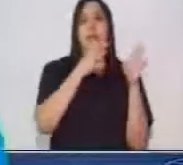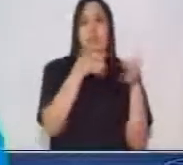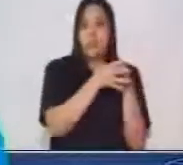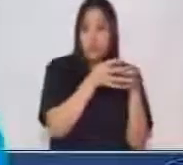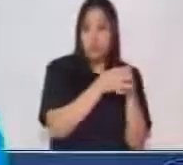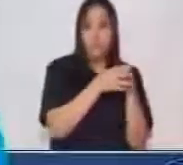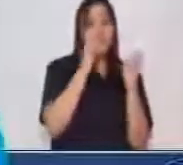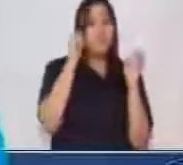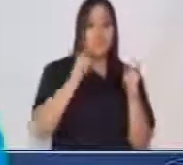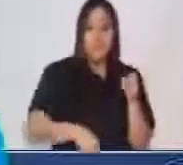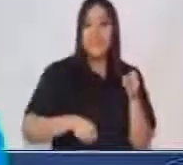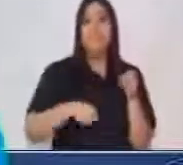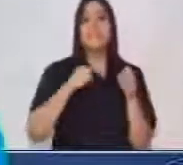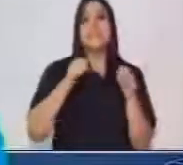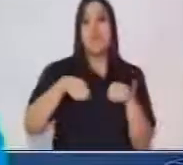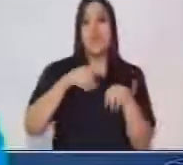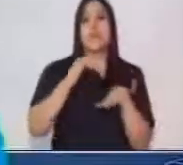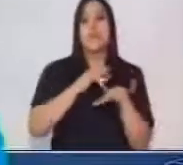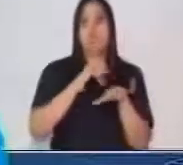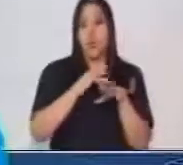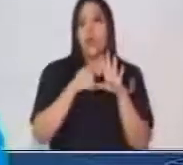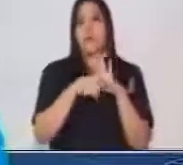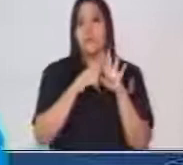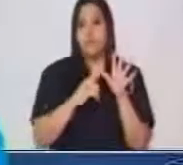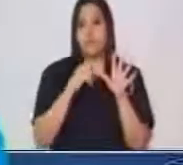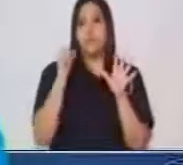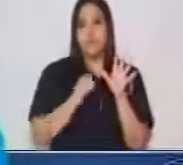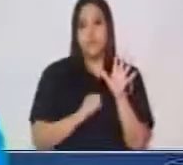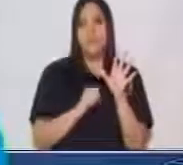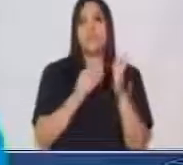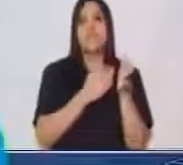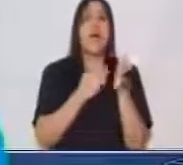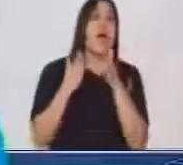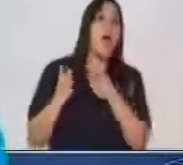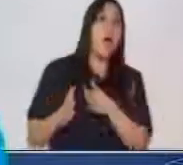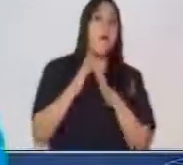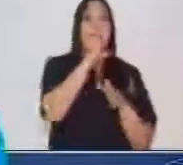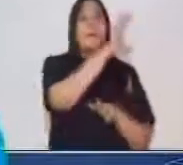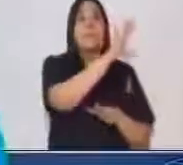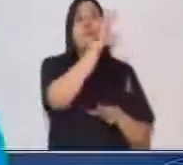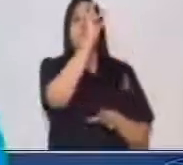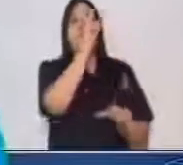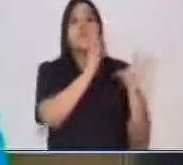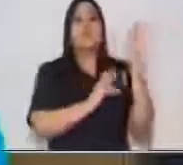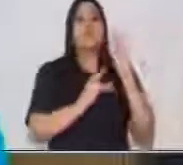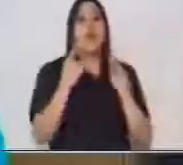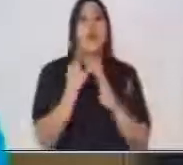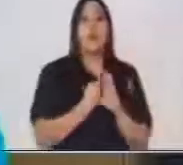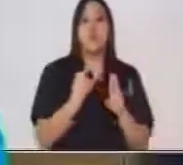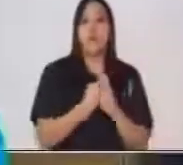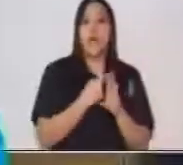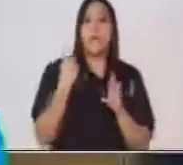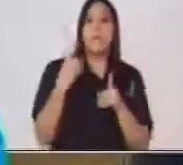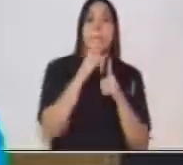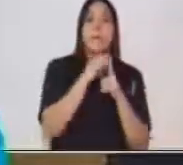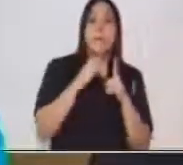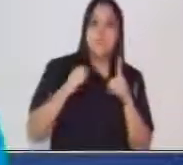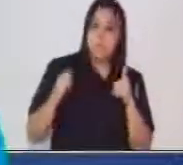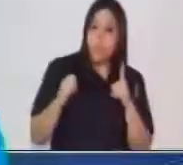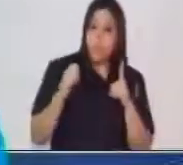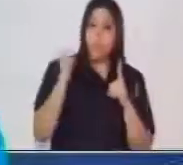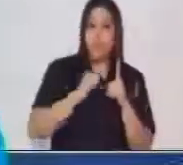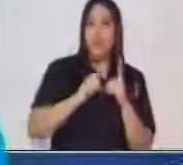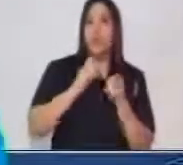Muy bien, entonces con los sustantivos ahora vamos a redactar oraciones y vamos a pasar a nuestro tema central, que